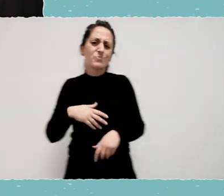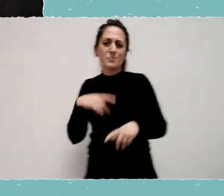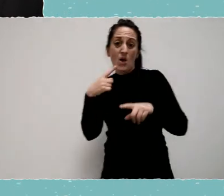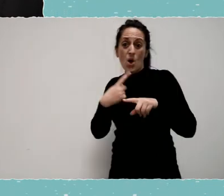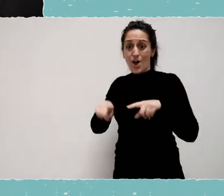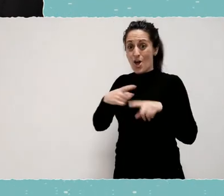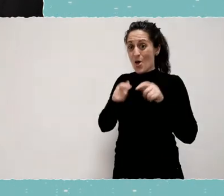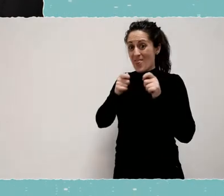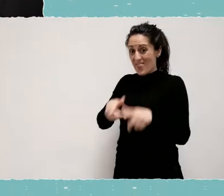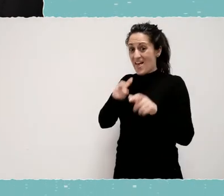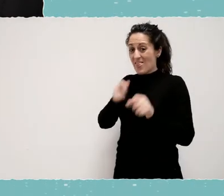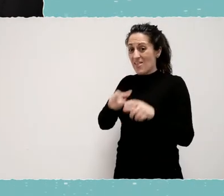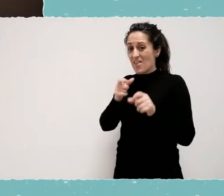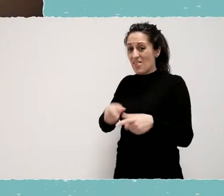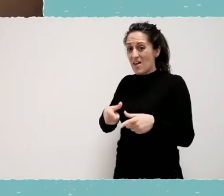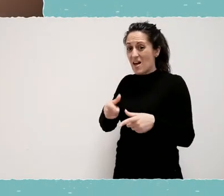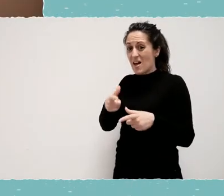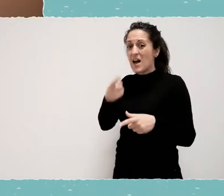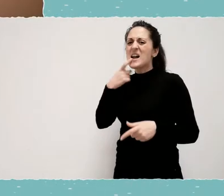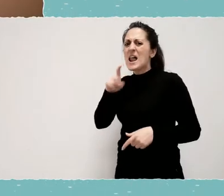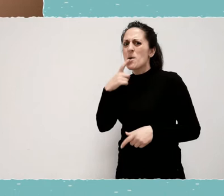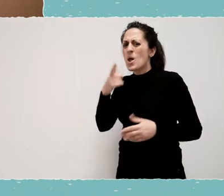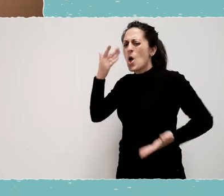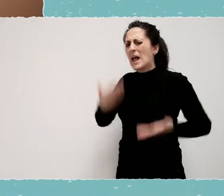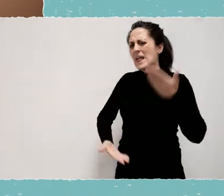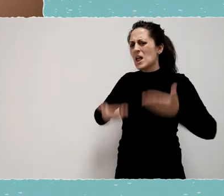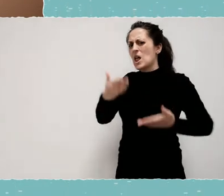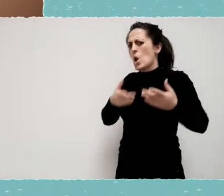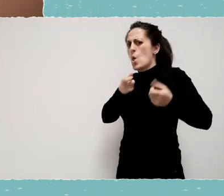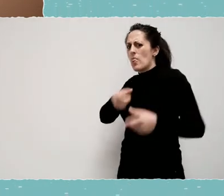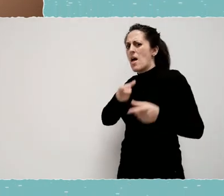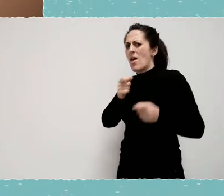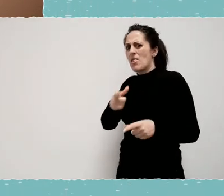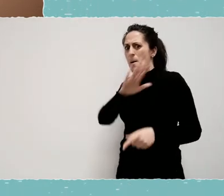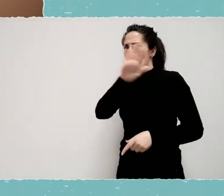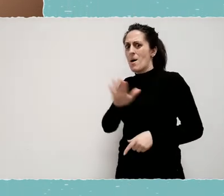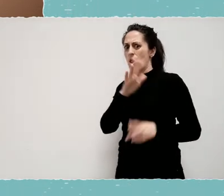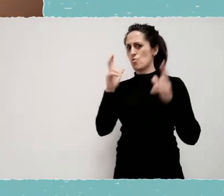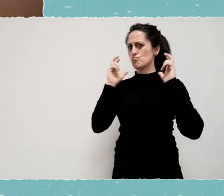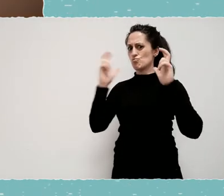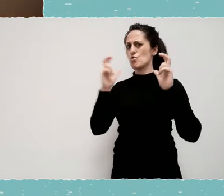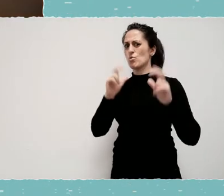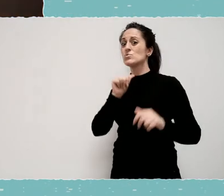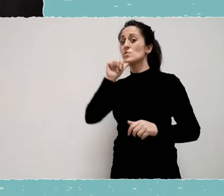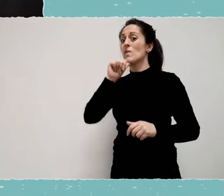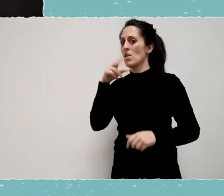Deulle moitas chuminadas e quilos de caramelos. Xa parecía un bocoi, pero nunca estaba cheo.